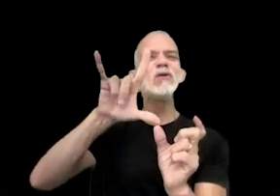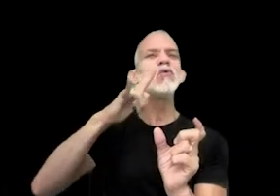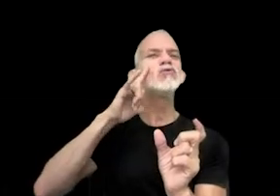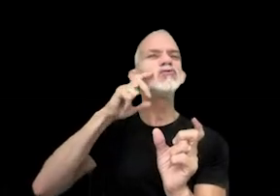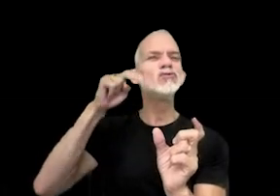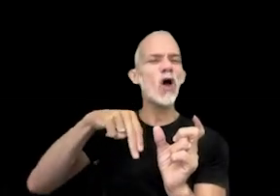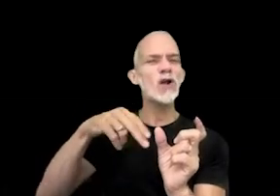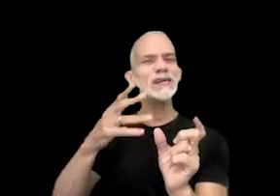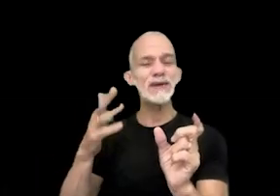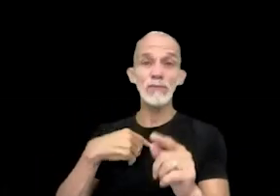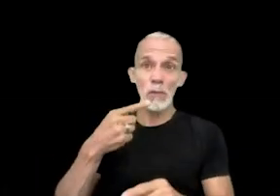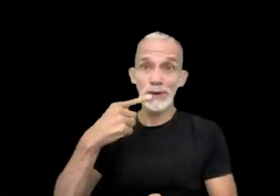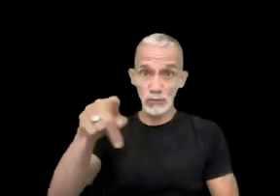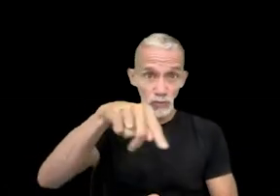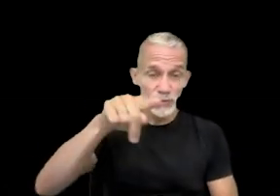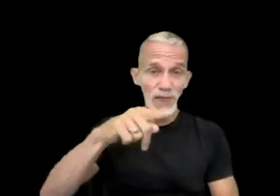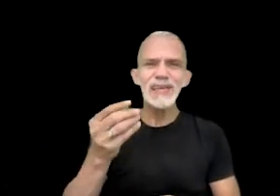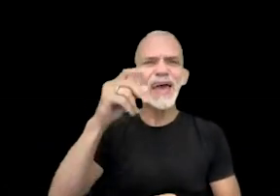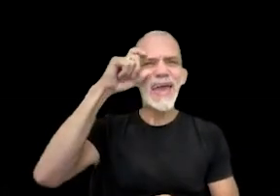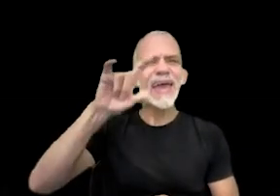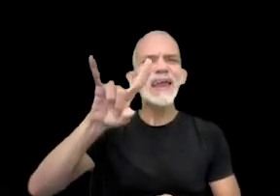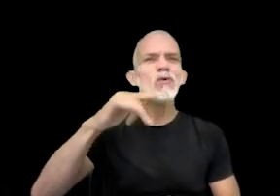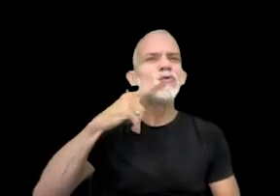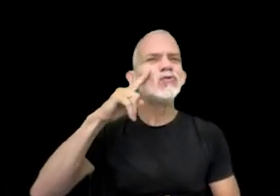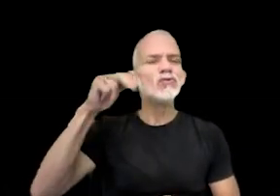yo a ustedes les pregunto qué es la elusión,